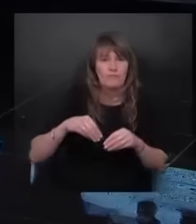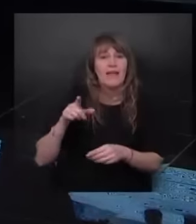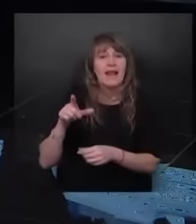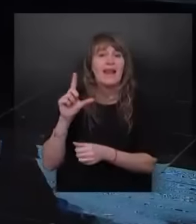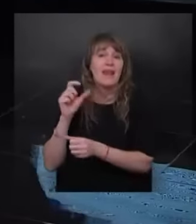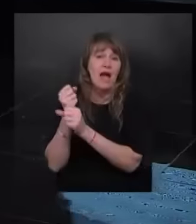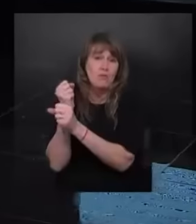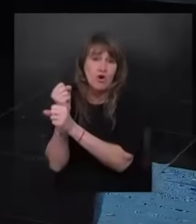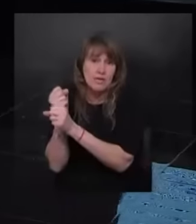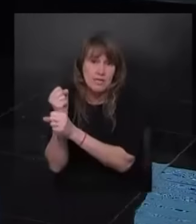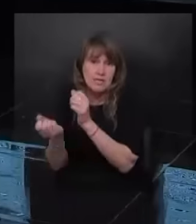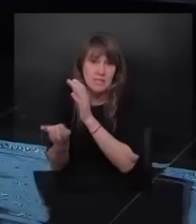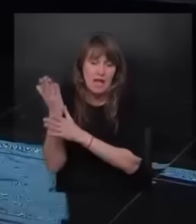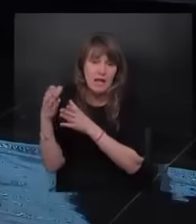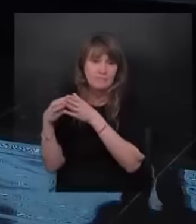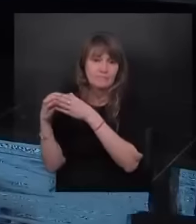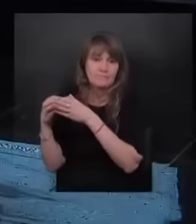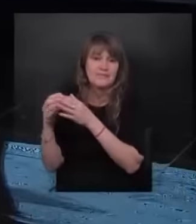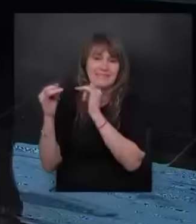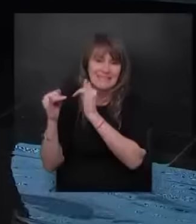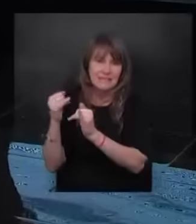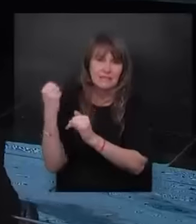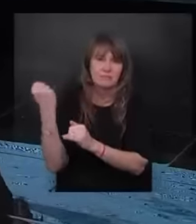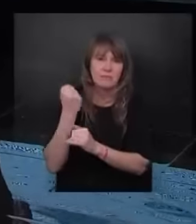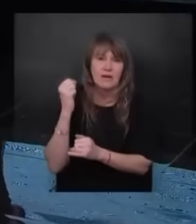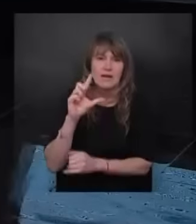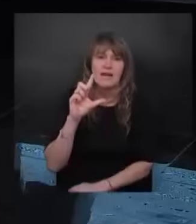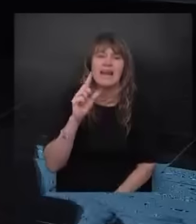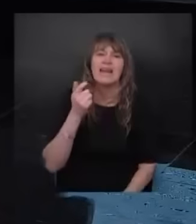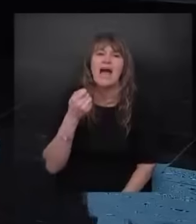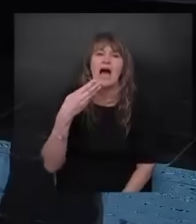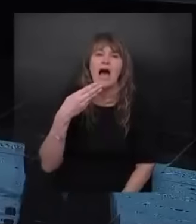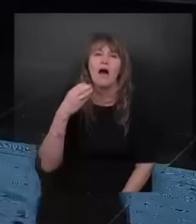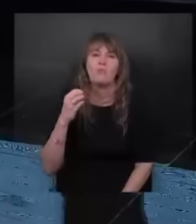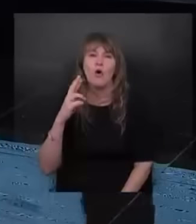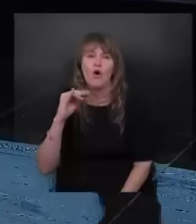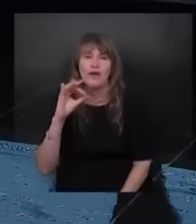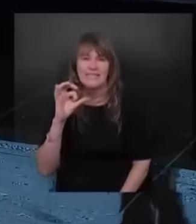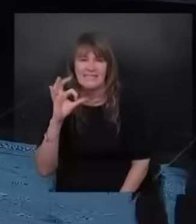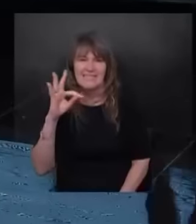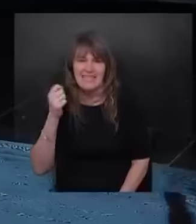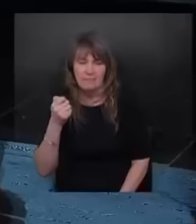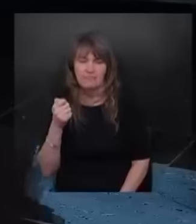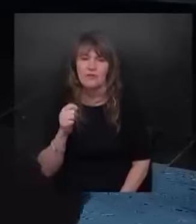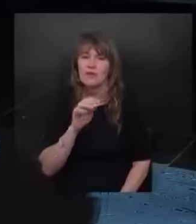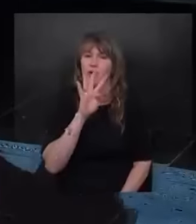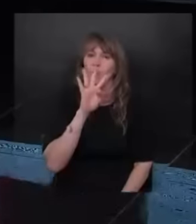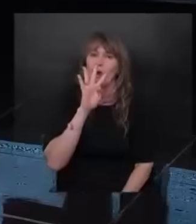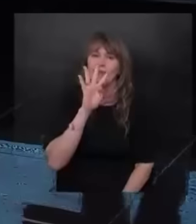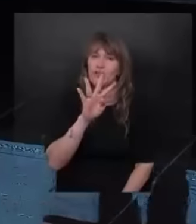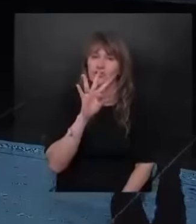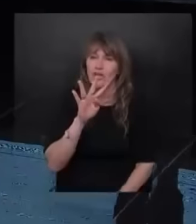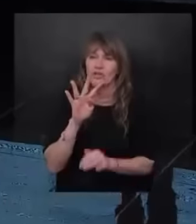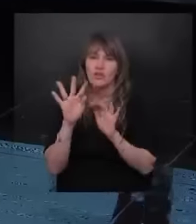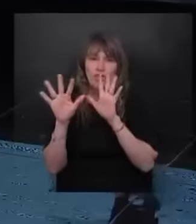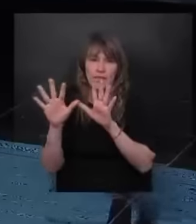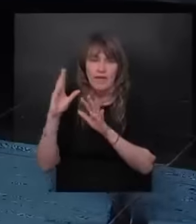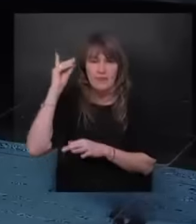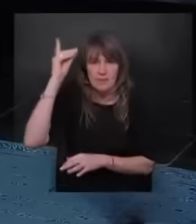una mayoría realmente importante para gobernar 410 votos concretamente 410